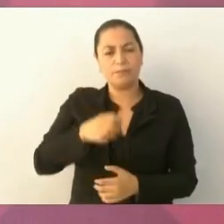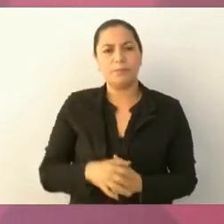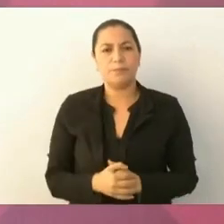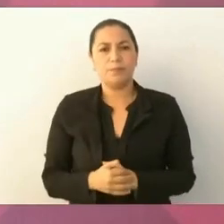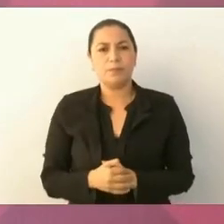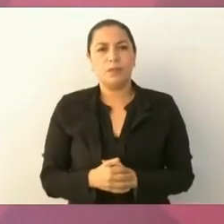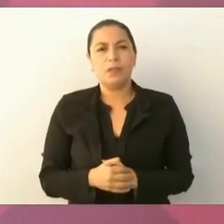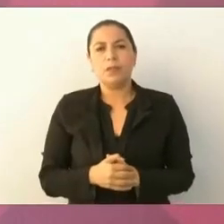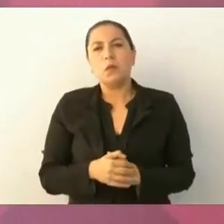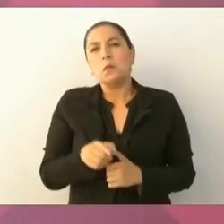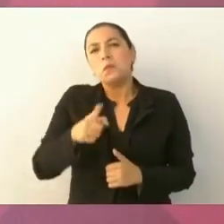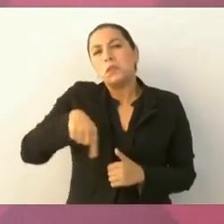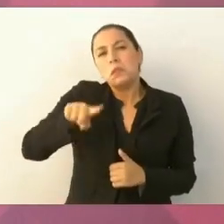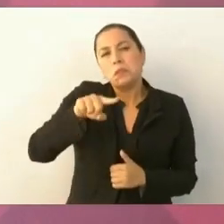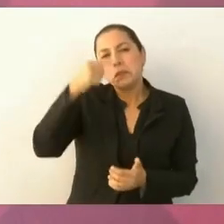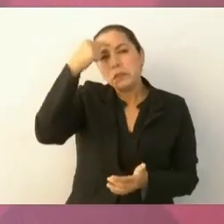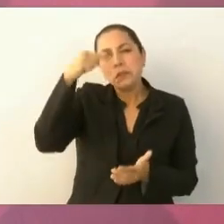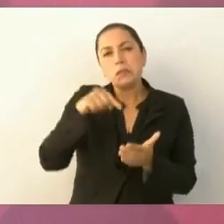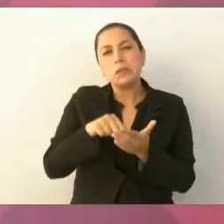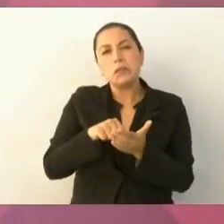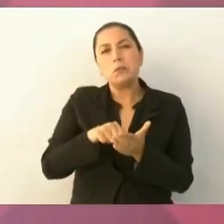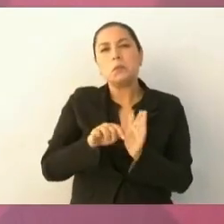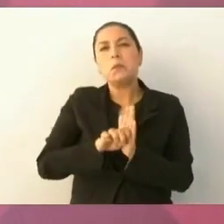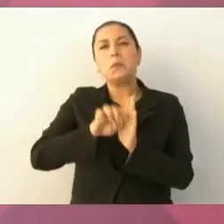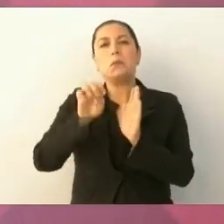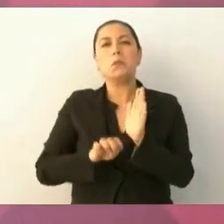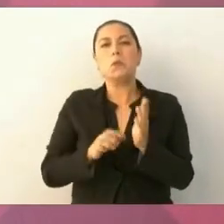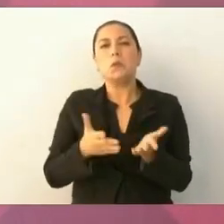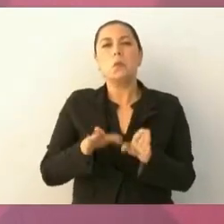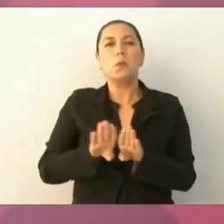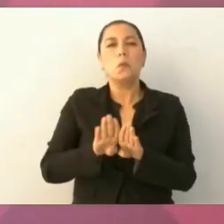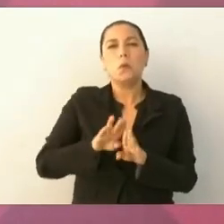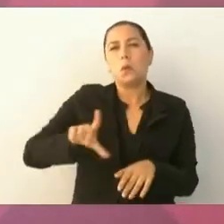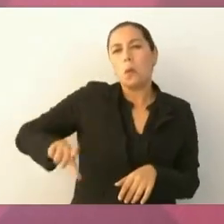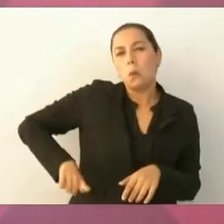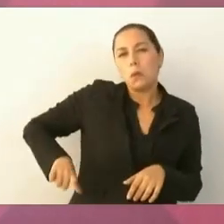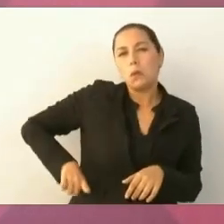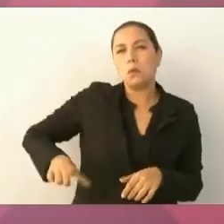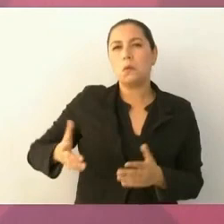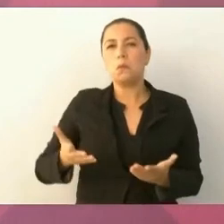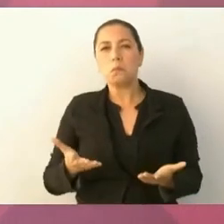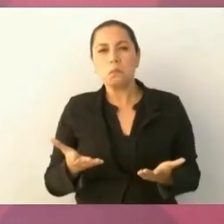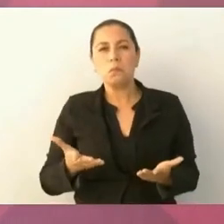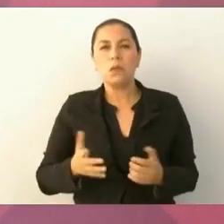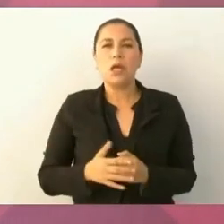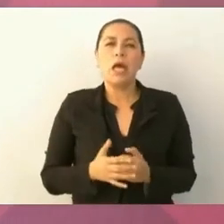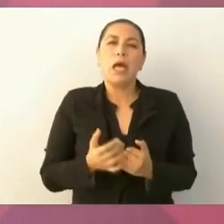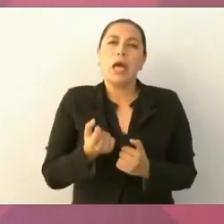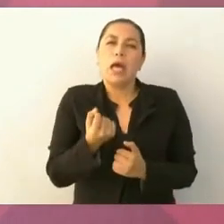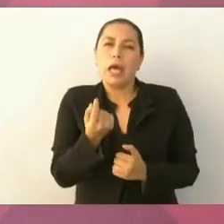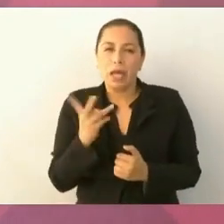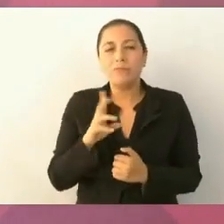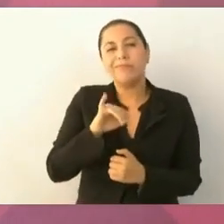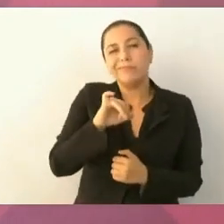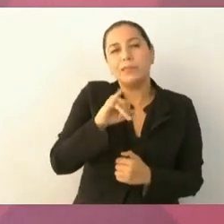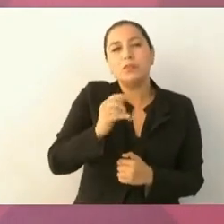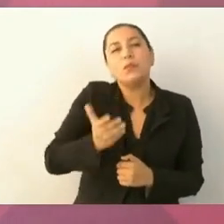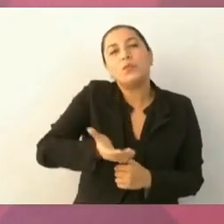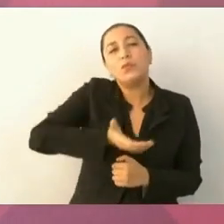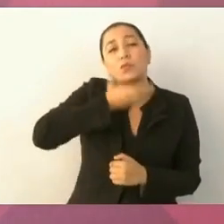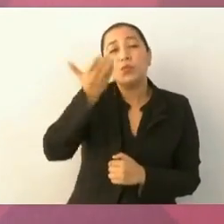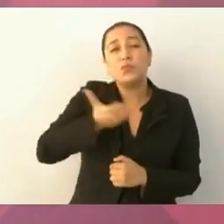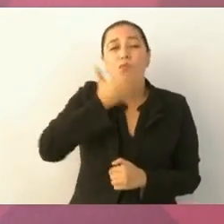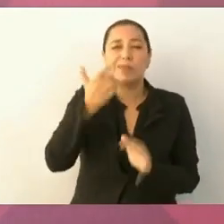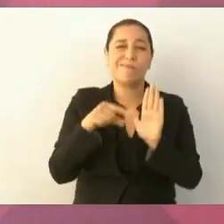Y no crean que lo vieron mal. Algunos que estaban mal acostumbrados se